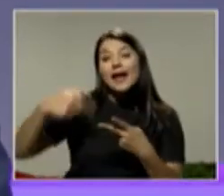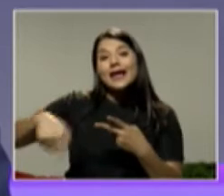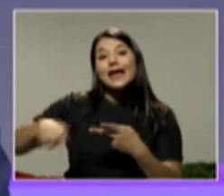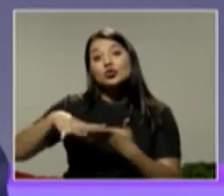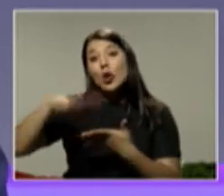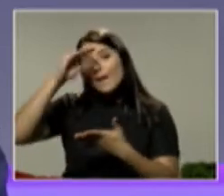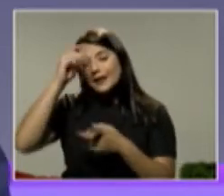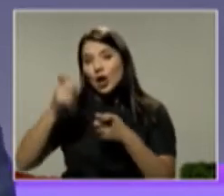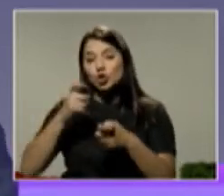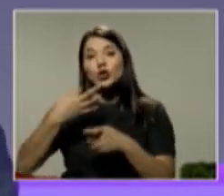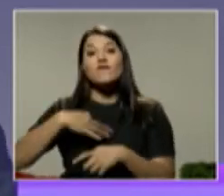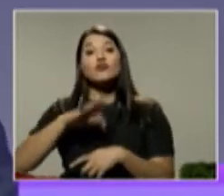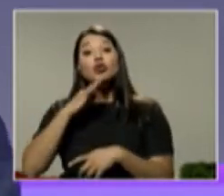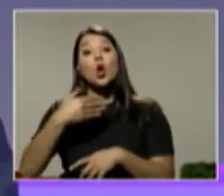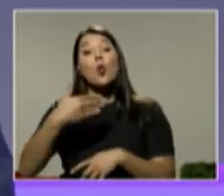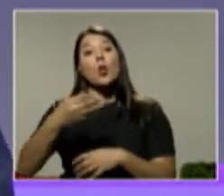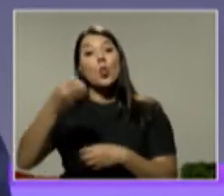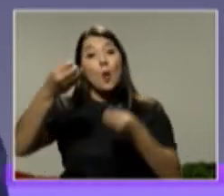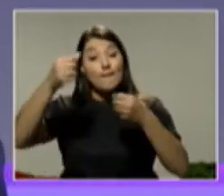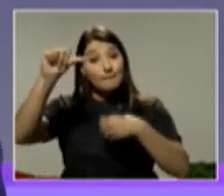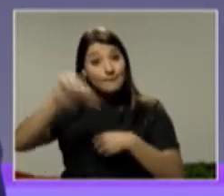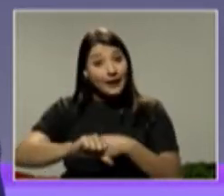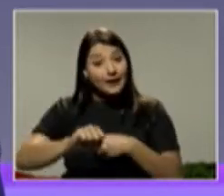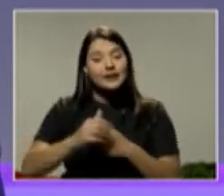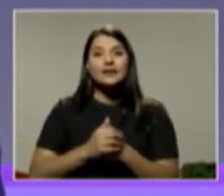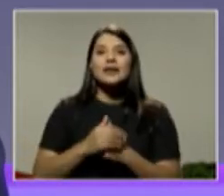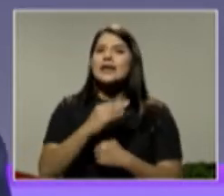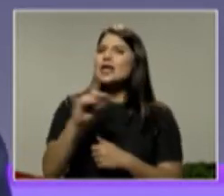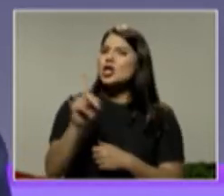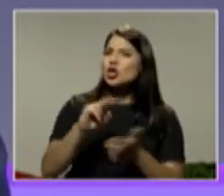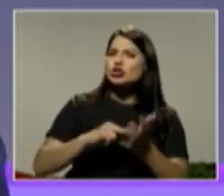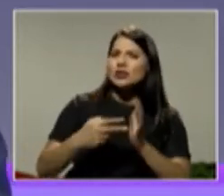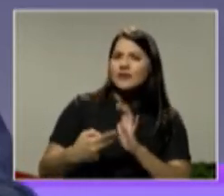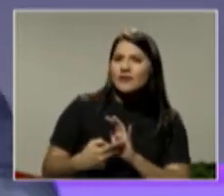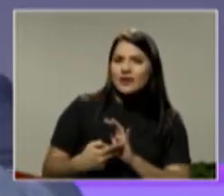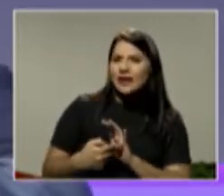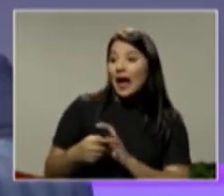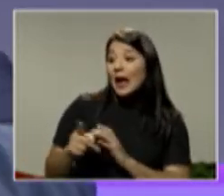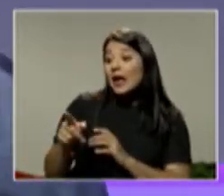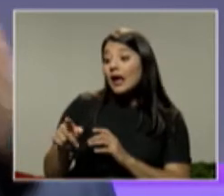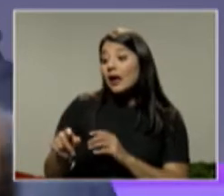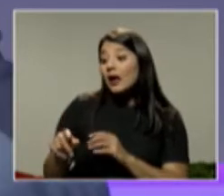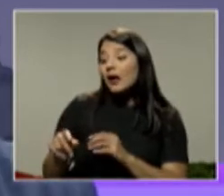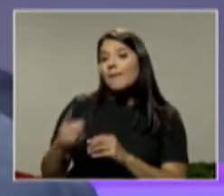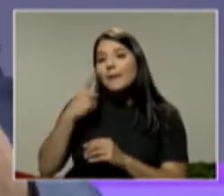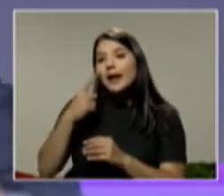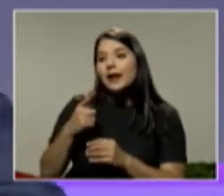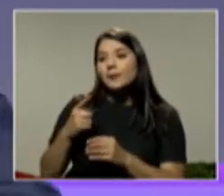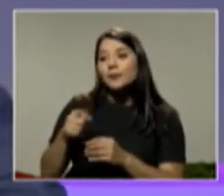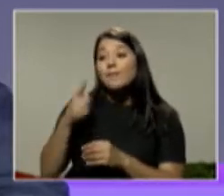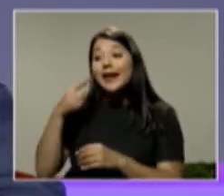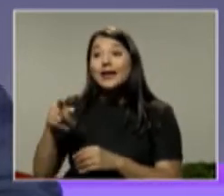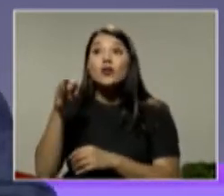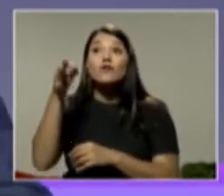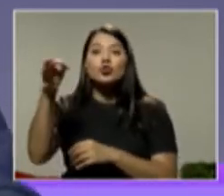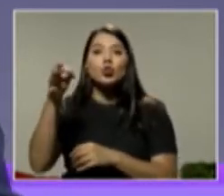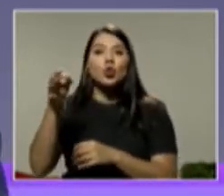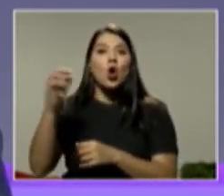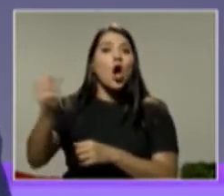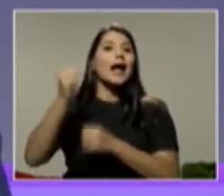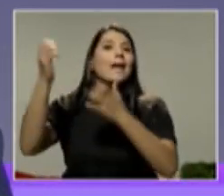sus frustraciones cuando pierden. Y no estamos hablando de invertir en niños para que sean campeones, para que ganen medallas de oro, plata, bronce. Si